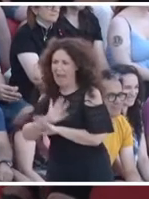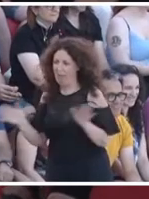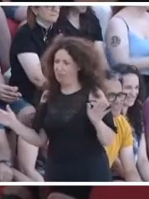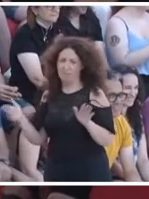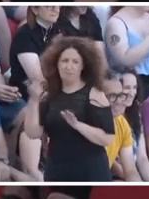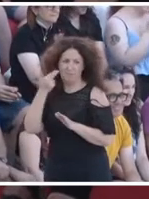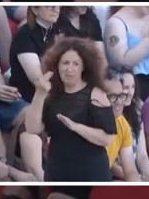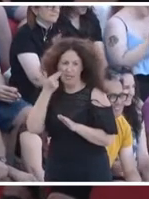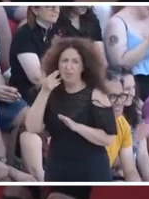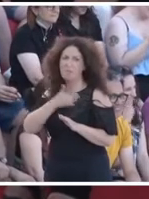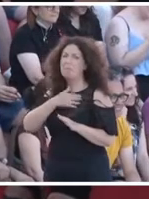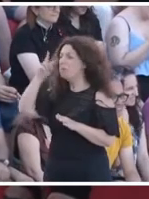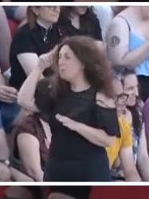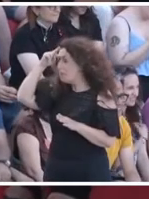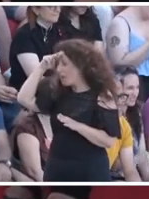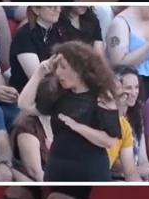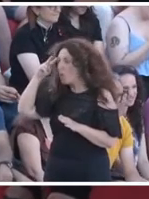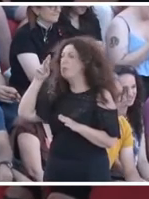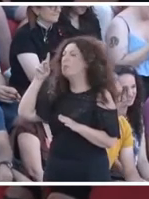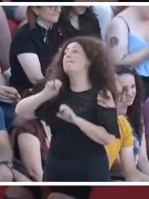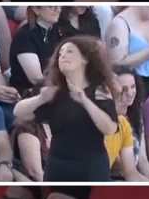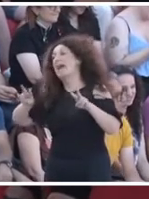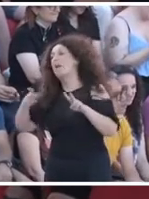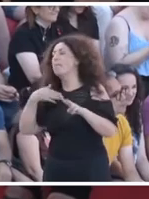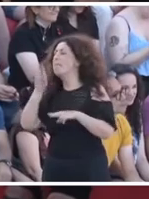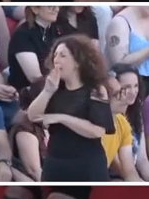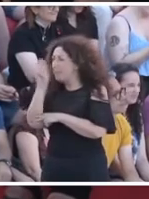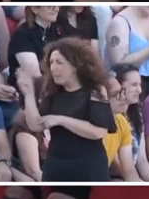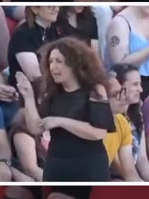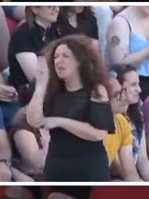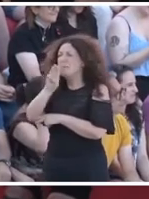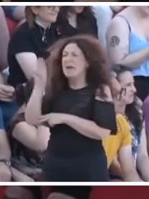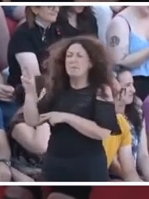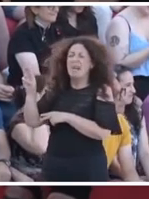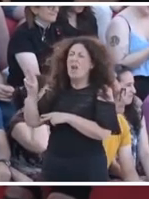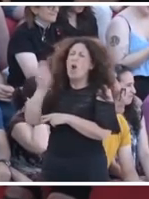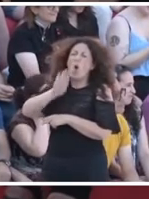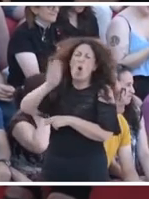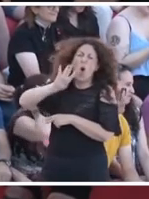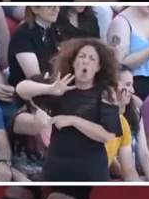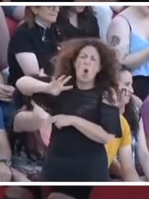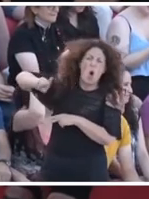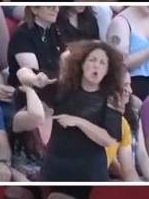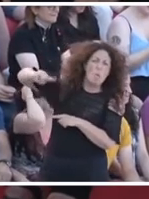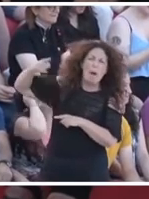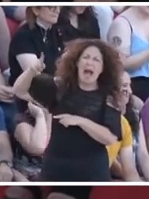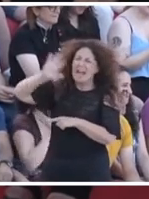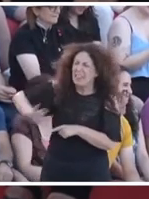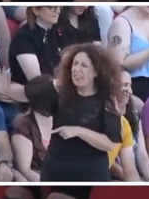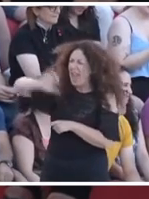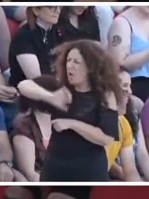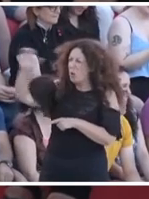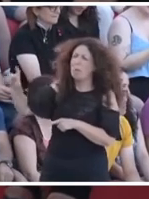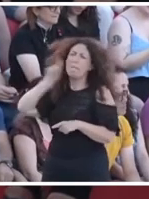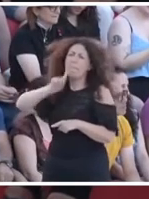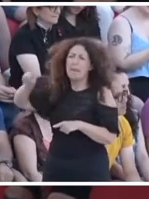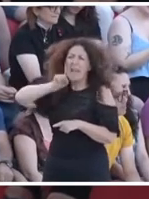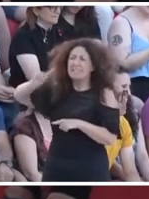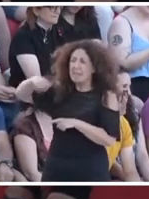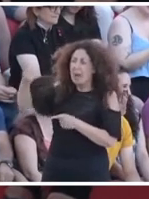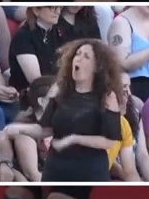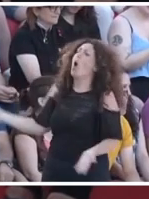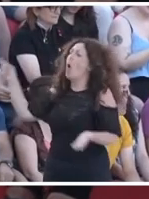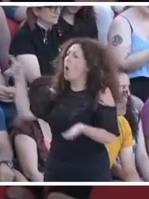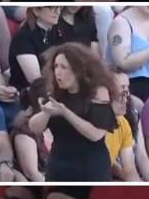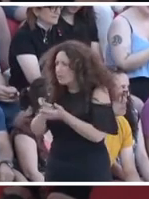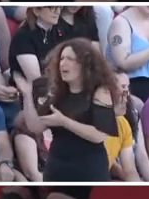preocupa muchísimo más que el Partido Popular, el partido más corrupto de Europa, más mentiroso, vuelva a